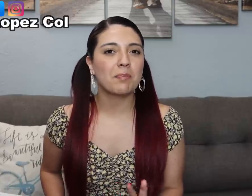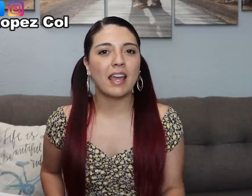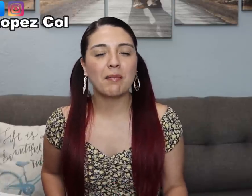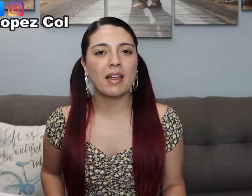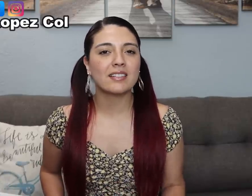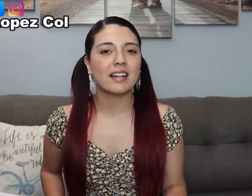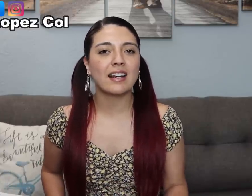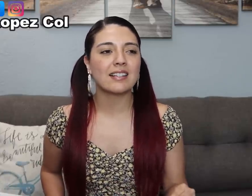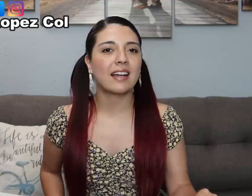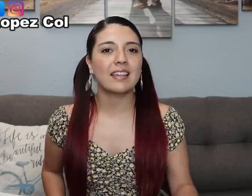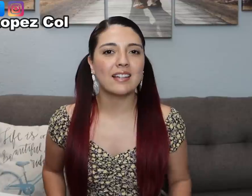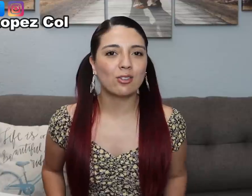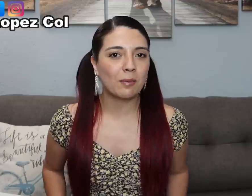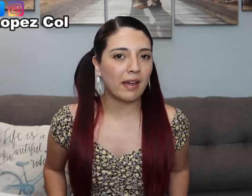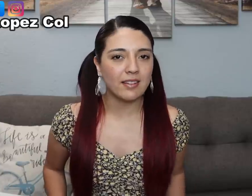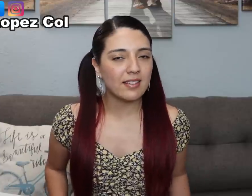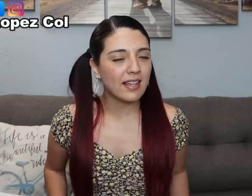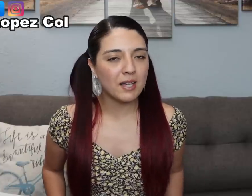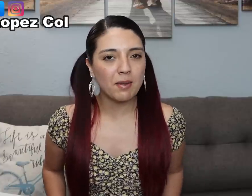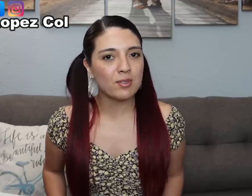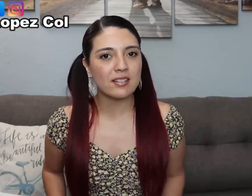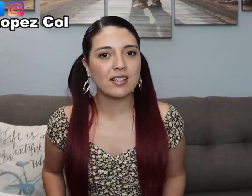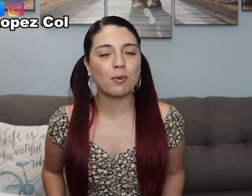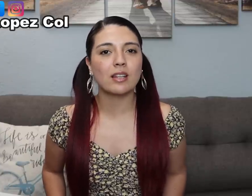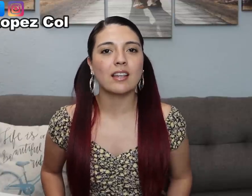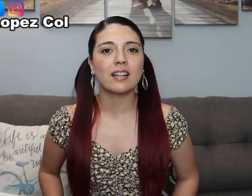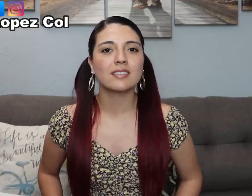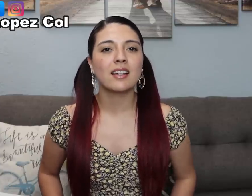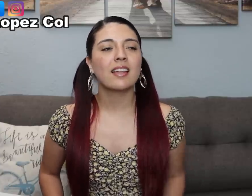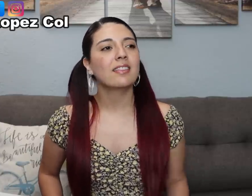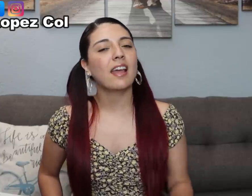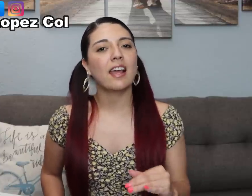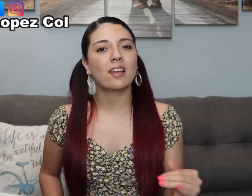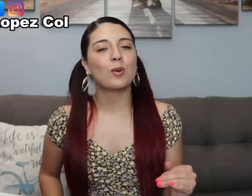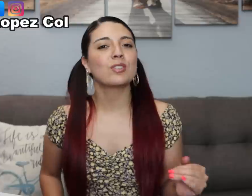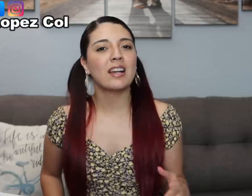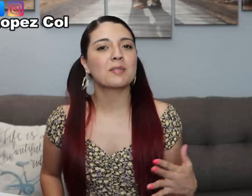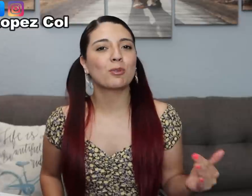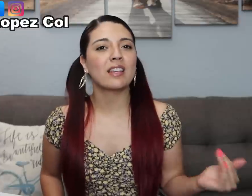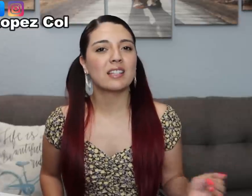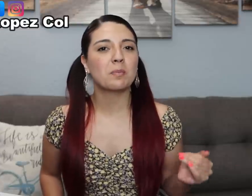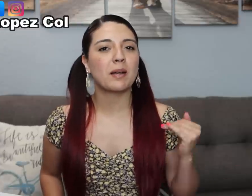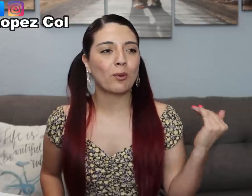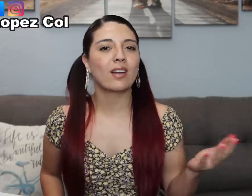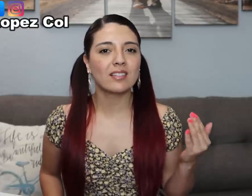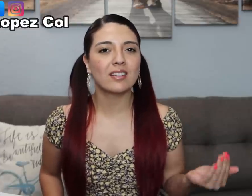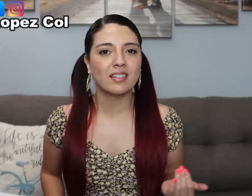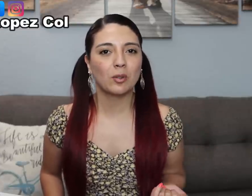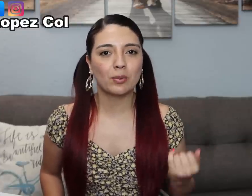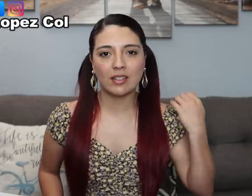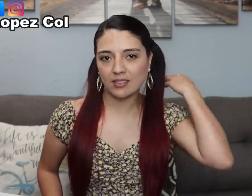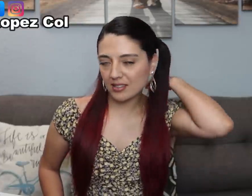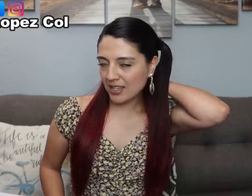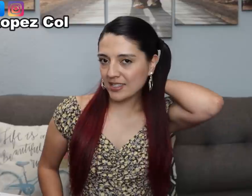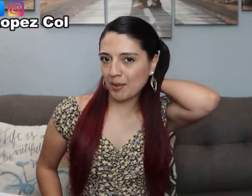meter el pie para hacerle la zancadilla al otro país. Y ya sabemos estas políticas de que usan las potencias para poder seguir